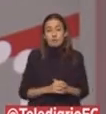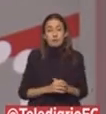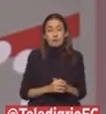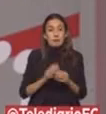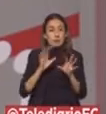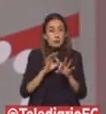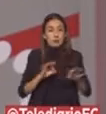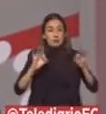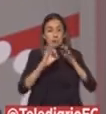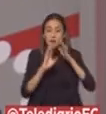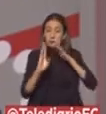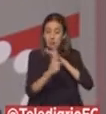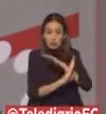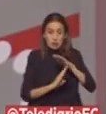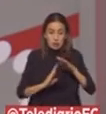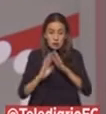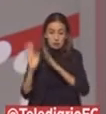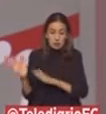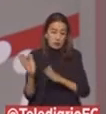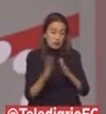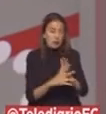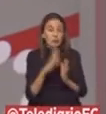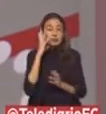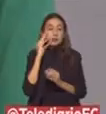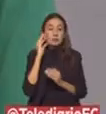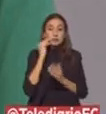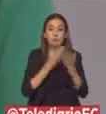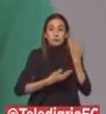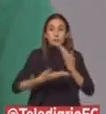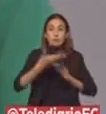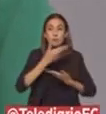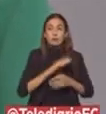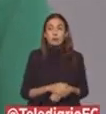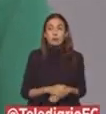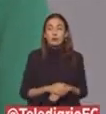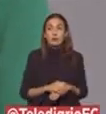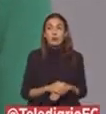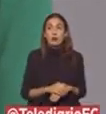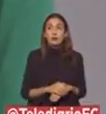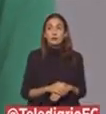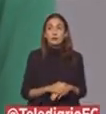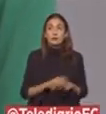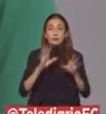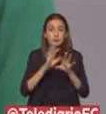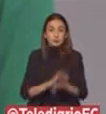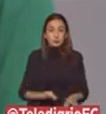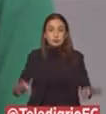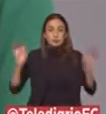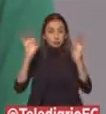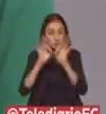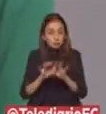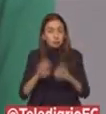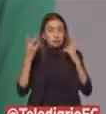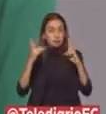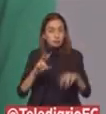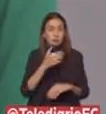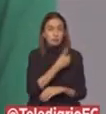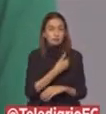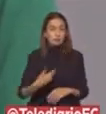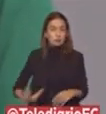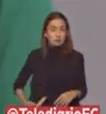creo que los elementos fundamentales vienen del lado del intercambio de experiencias es importante también mencionar que el presidente piñera